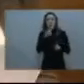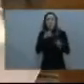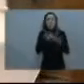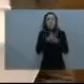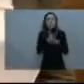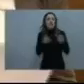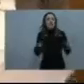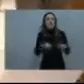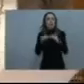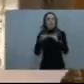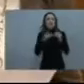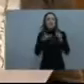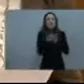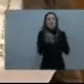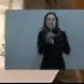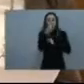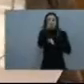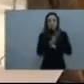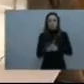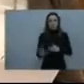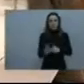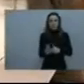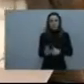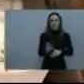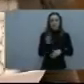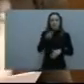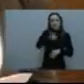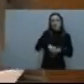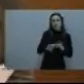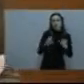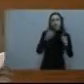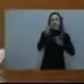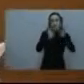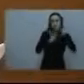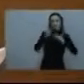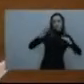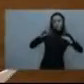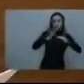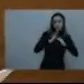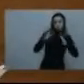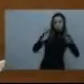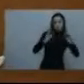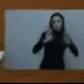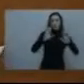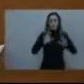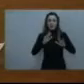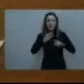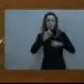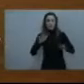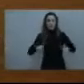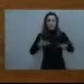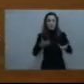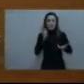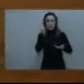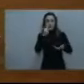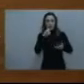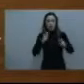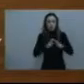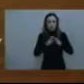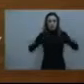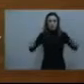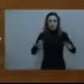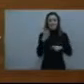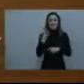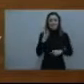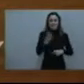definirla. Tras un periodo de estancamiento, las tasas de interrupción voluntaria del embarazo se han incrementado, estando en los últimos 3